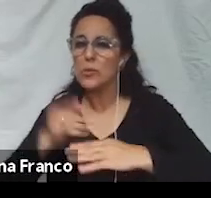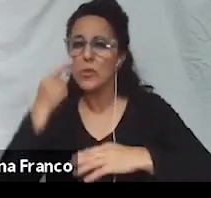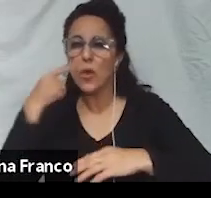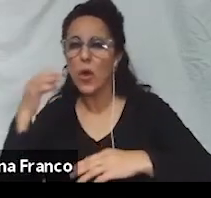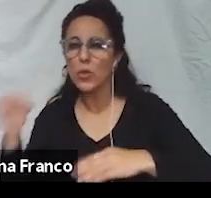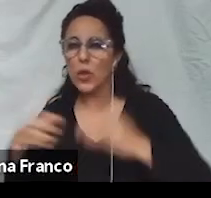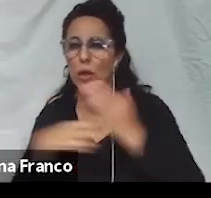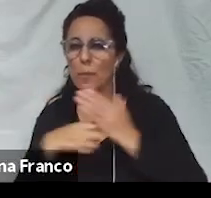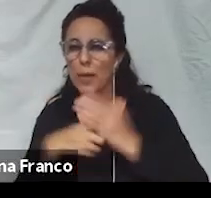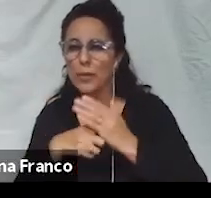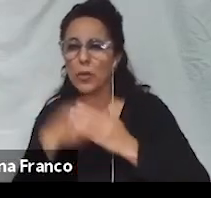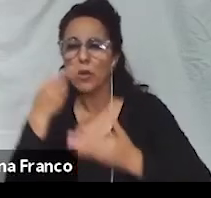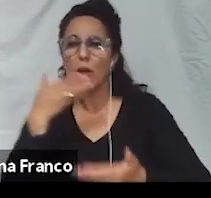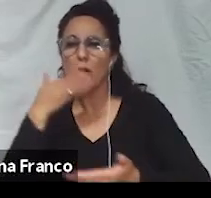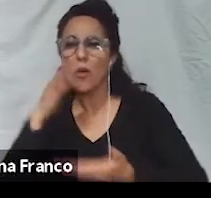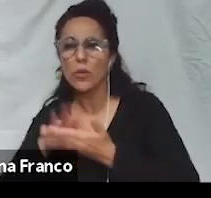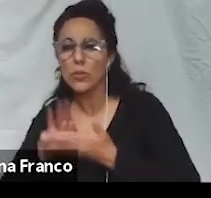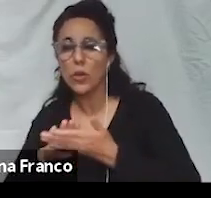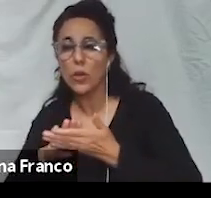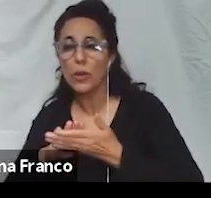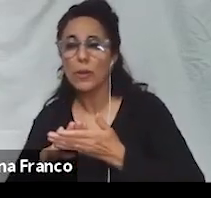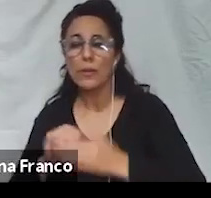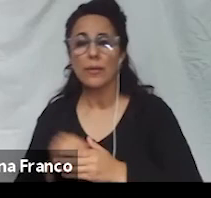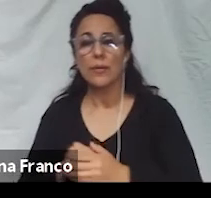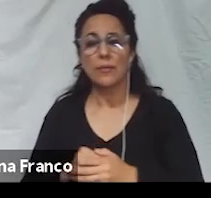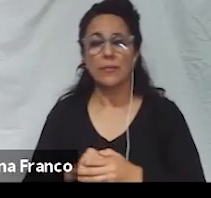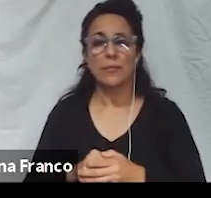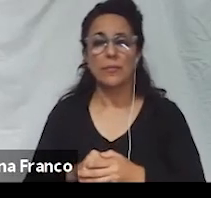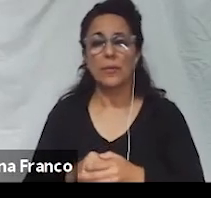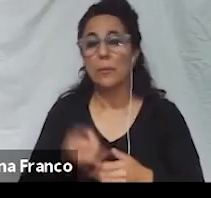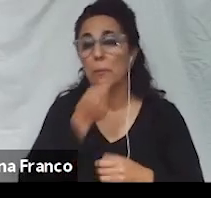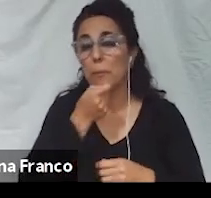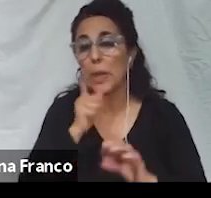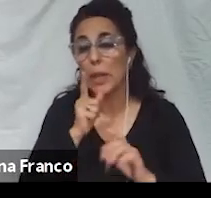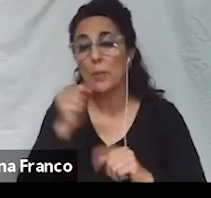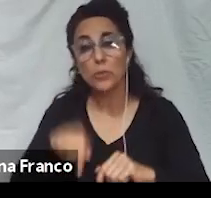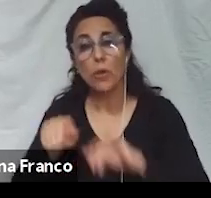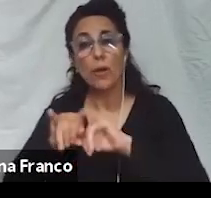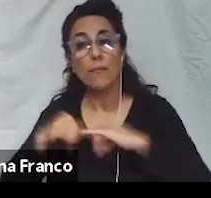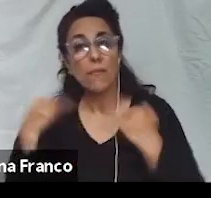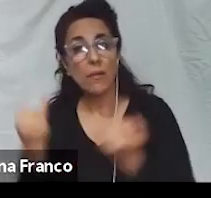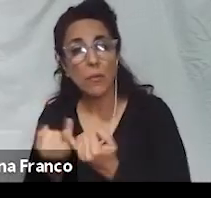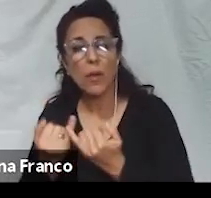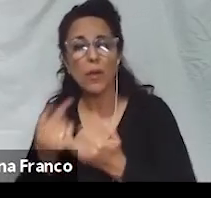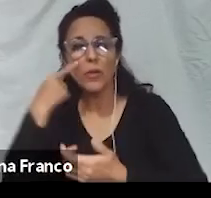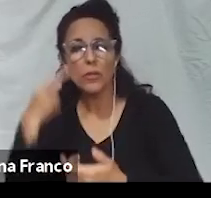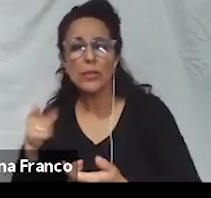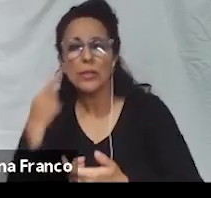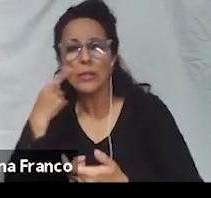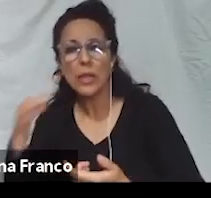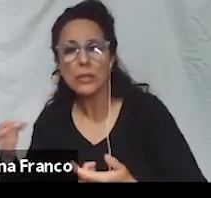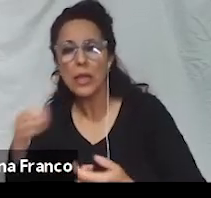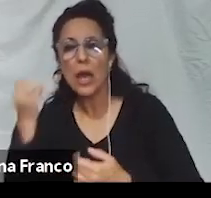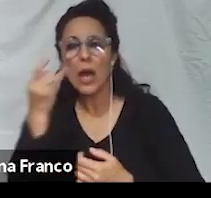proceso de testing, para después tener que evitar volver. Supongan que yo estoy haciendo el testing y decida hacer, para avanzar